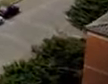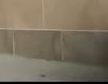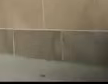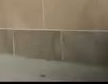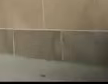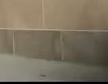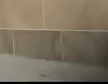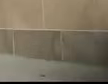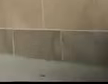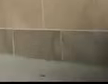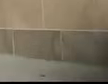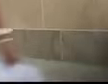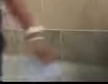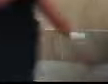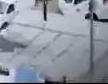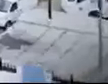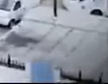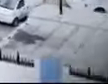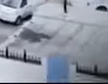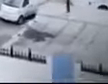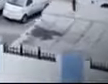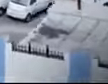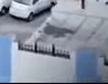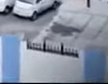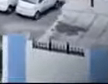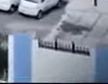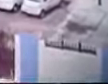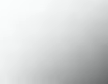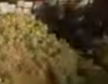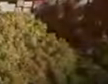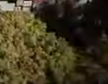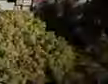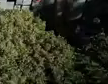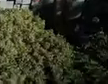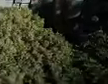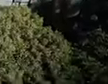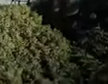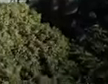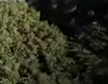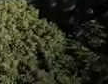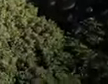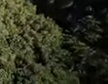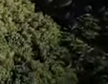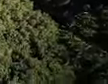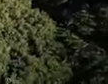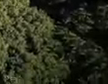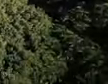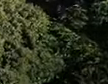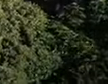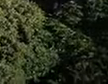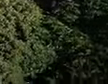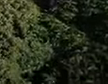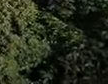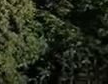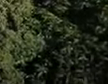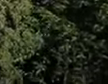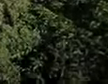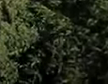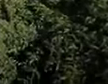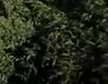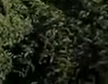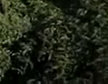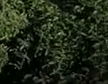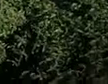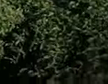Bogotá, para los servicios que no hay oferta en el territorio. Existimos para la gente. Existimos para